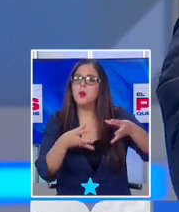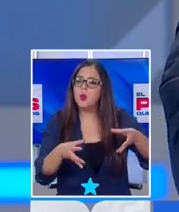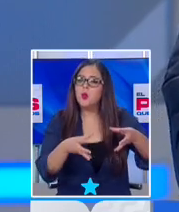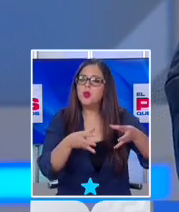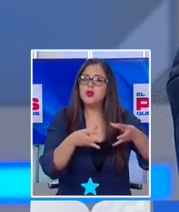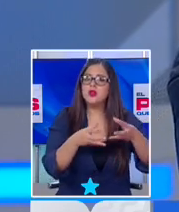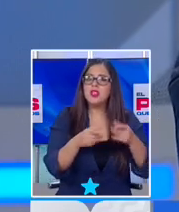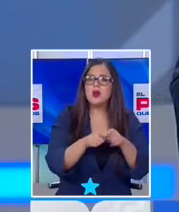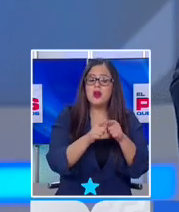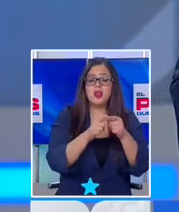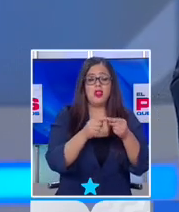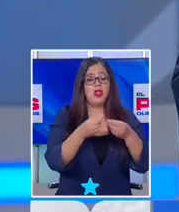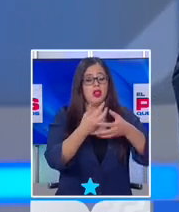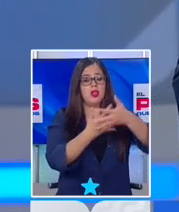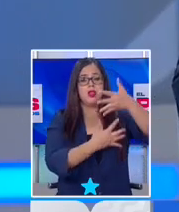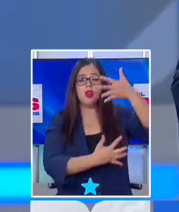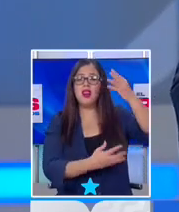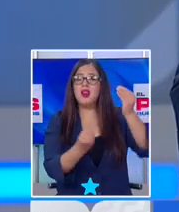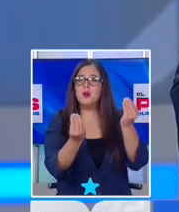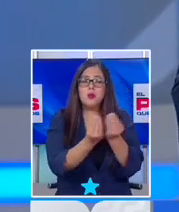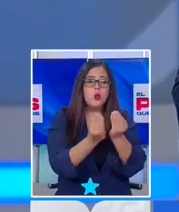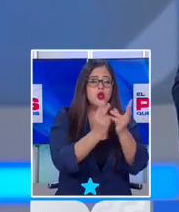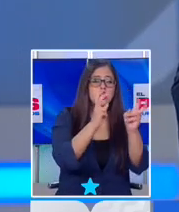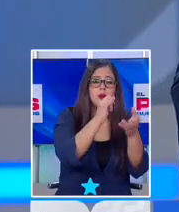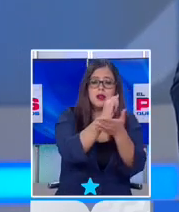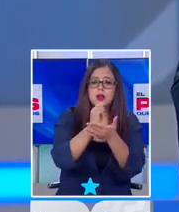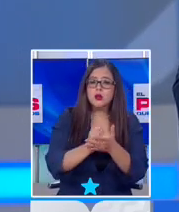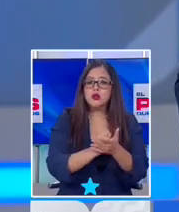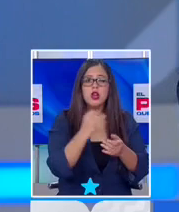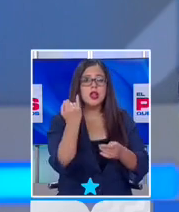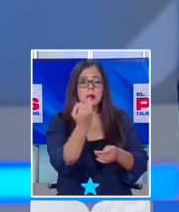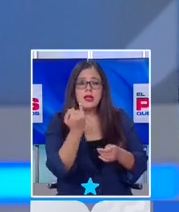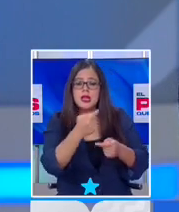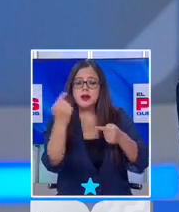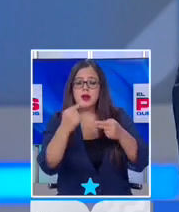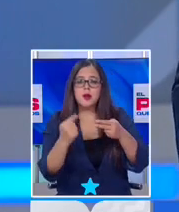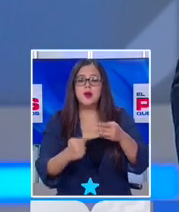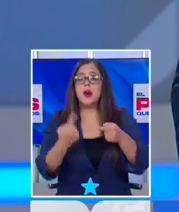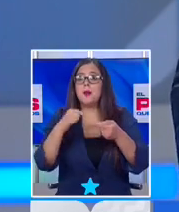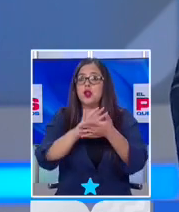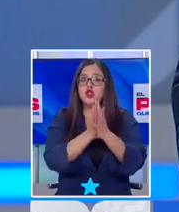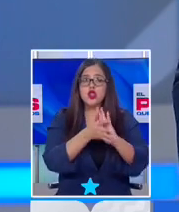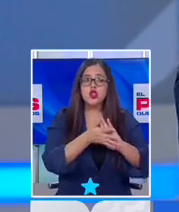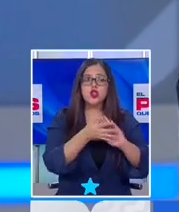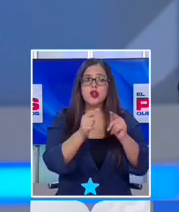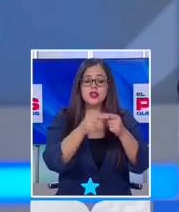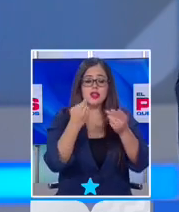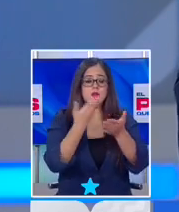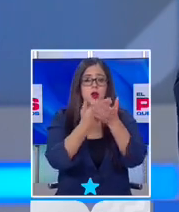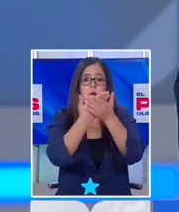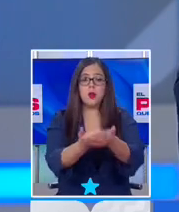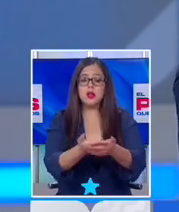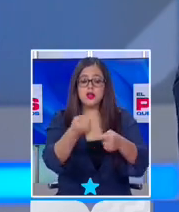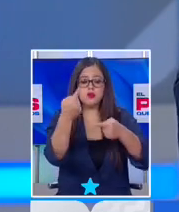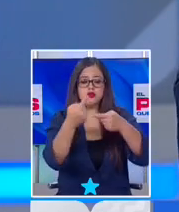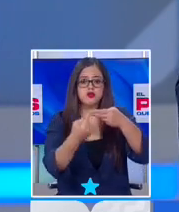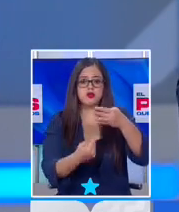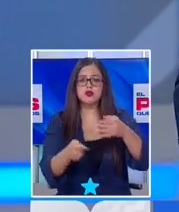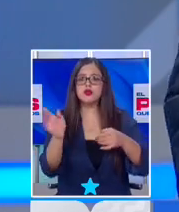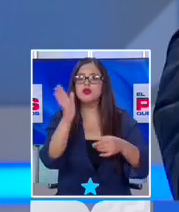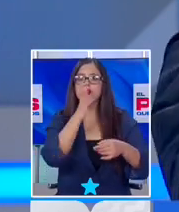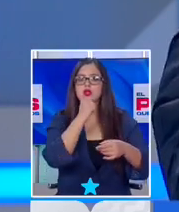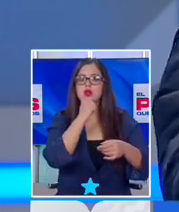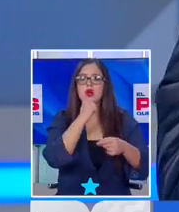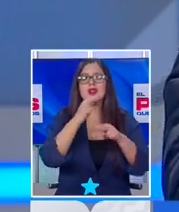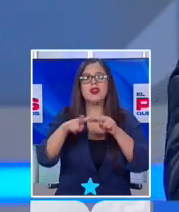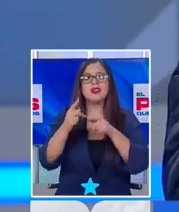maximalistas demasiados órganos autónomos es pero todos esos análisis y esas propuestas no tenemos la posibilidad de